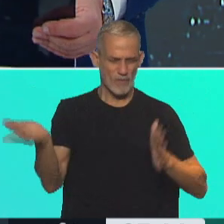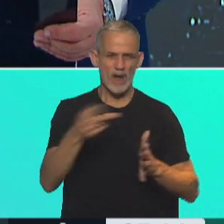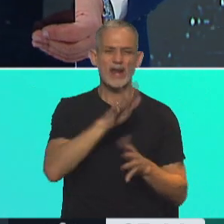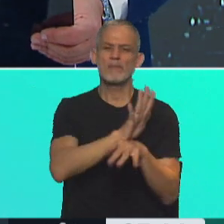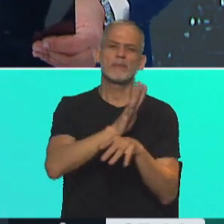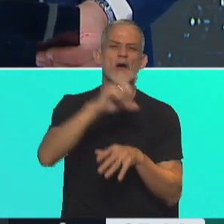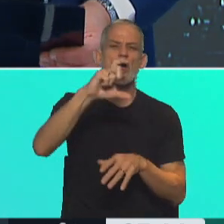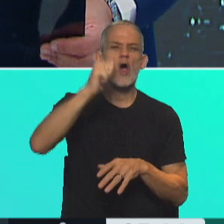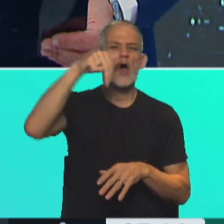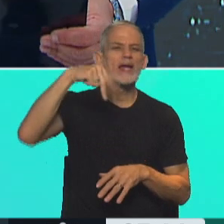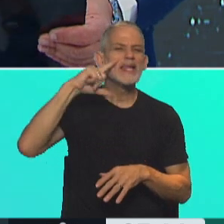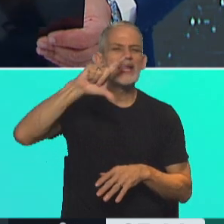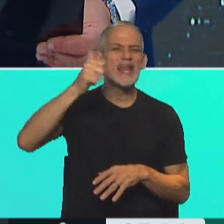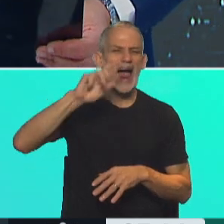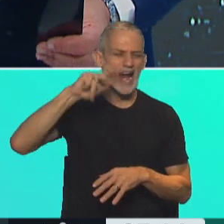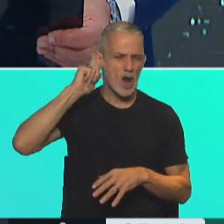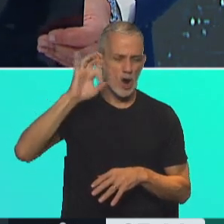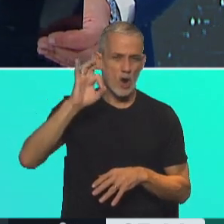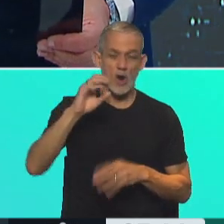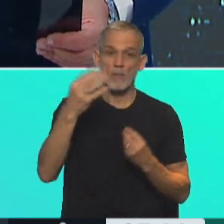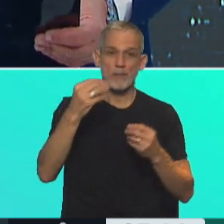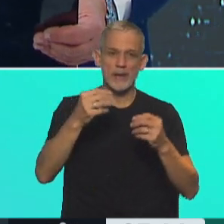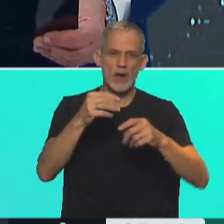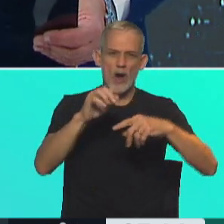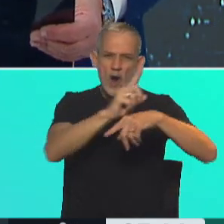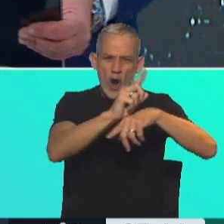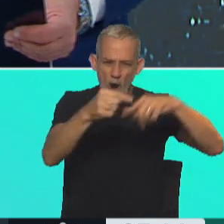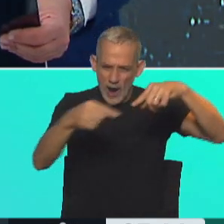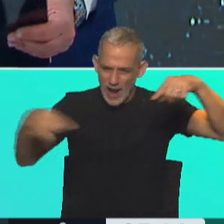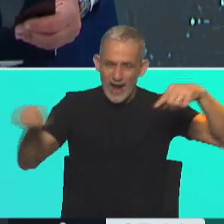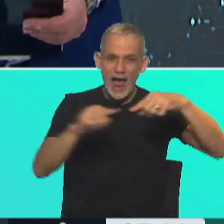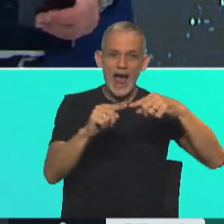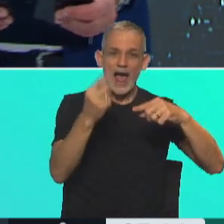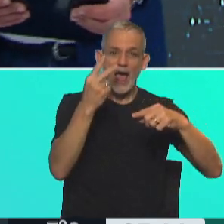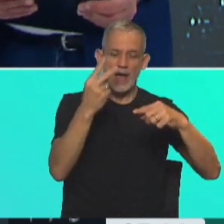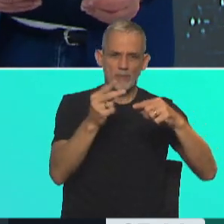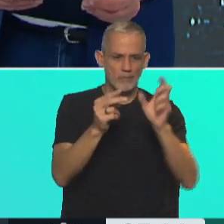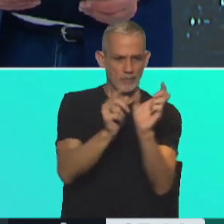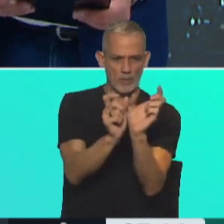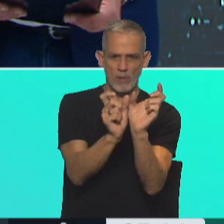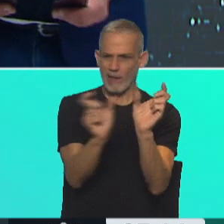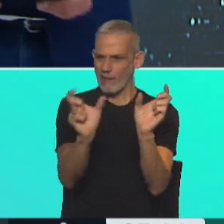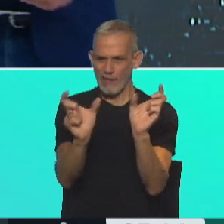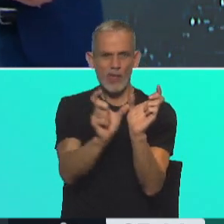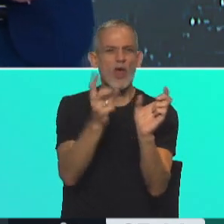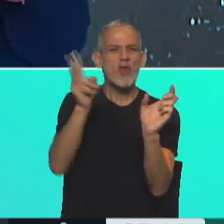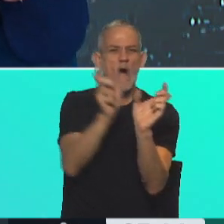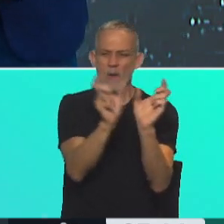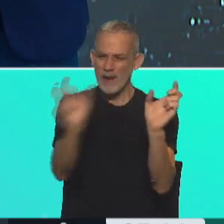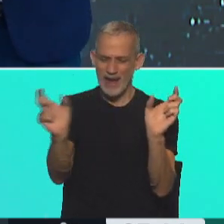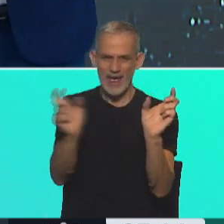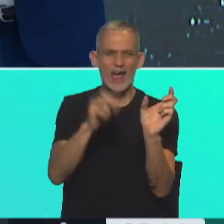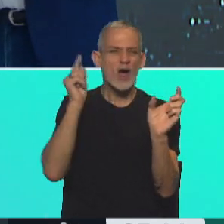como colilargo, uh-huh. Tiene la característica de la cola mide 2 y un poco más veces que su cuerpo. Bueno,